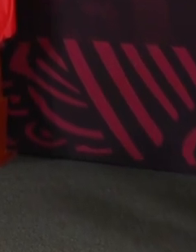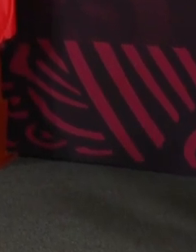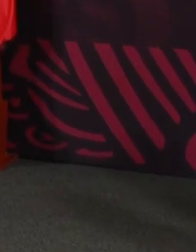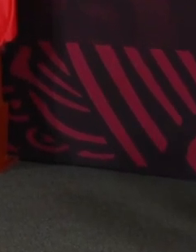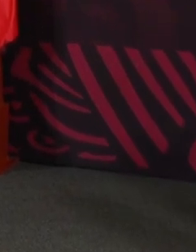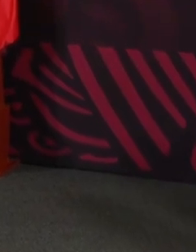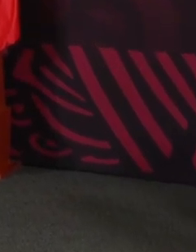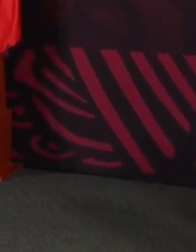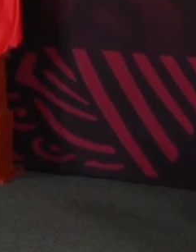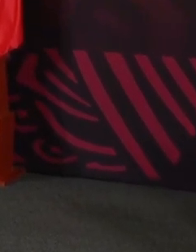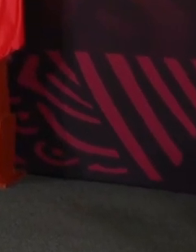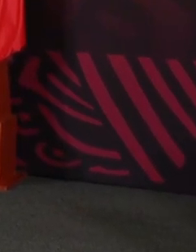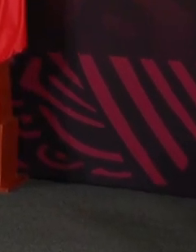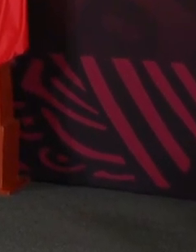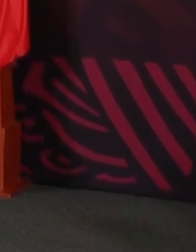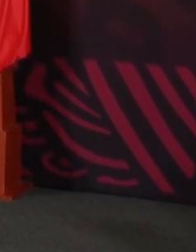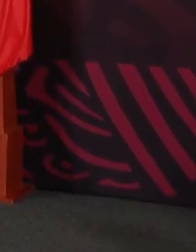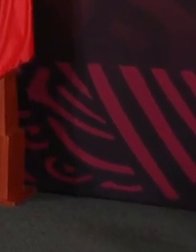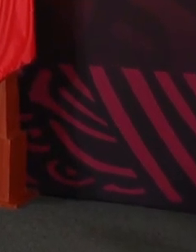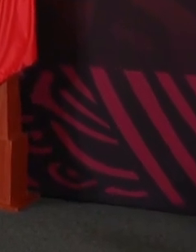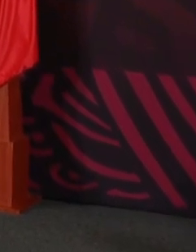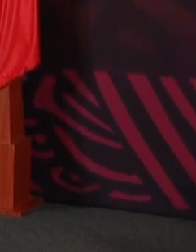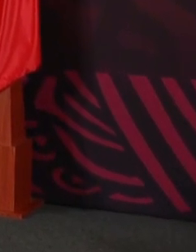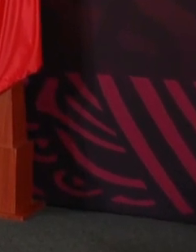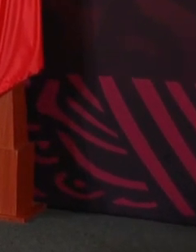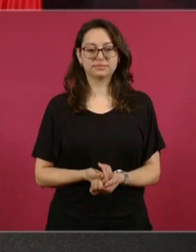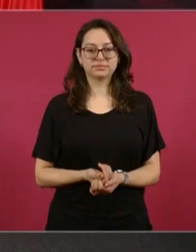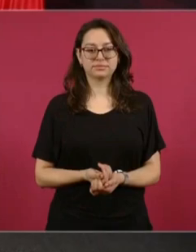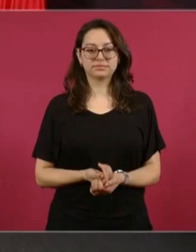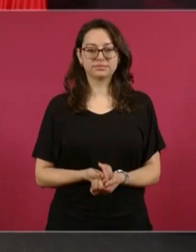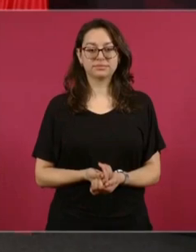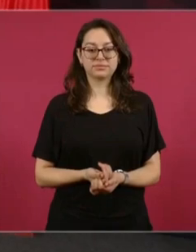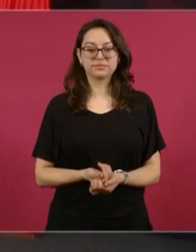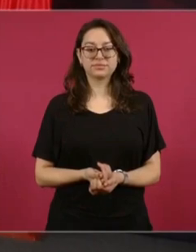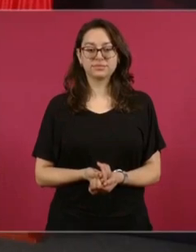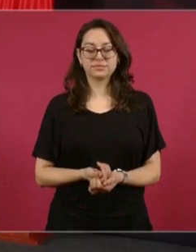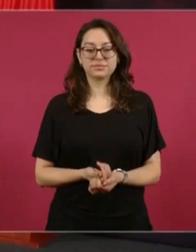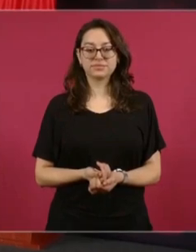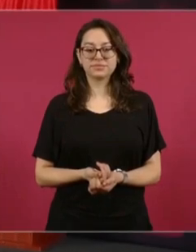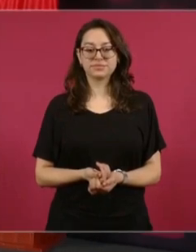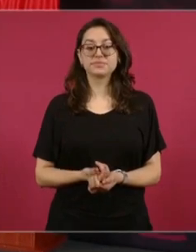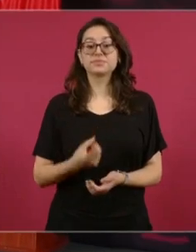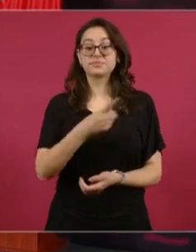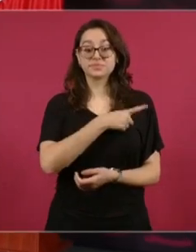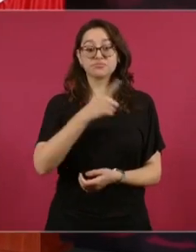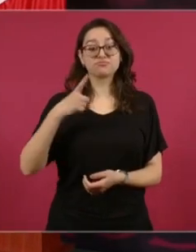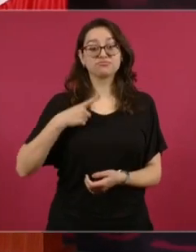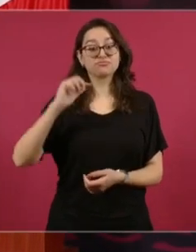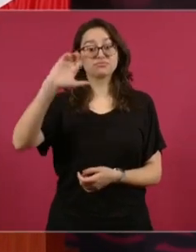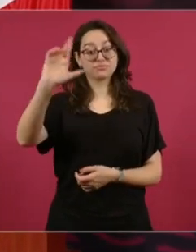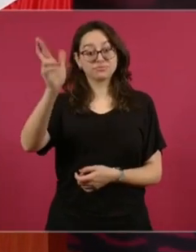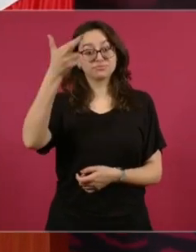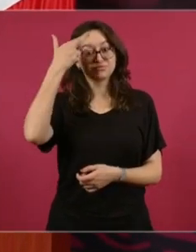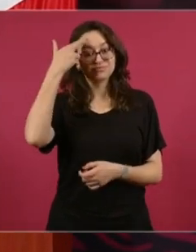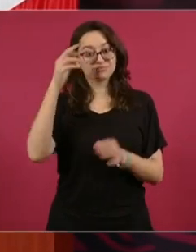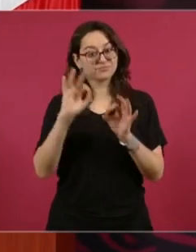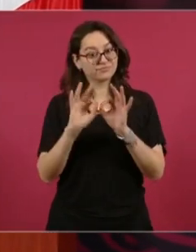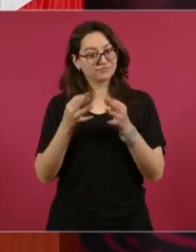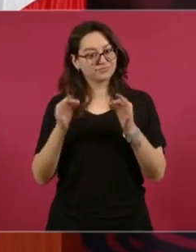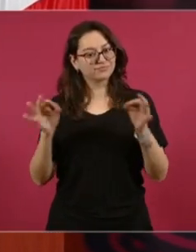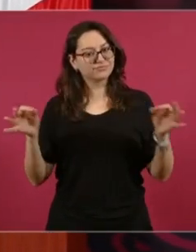recuperar bien la frase y la anécdota de ánimo,